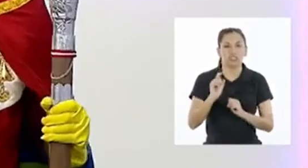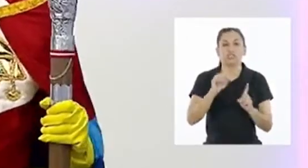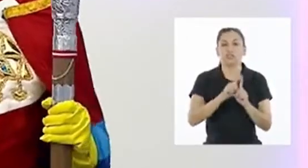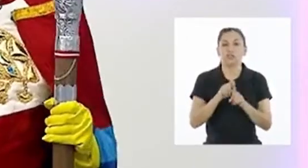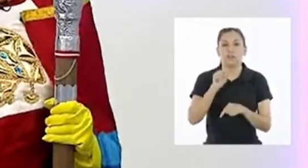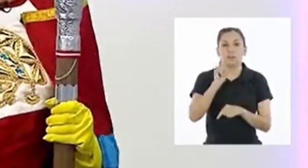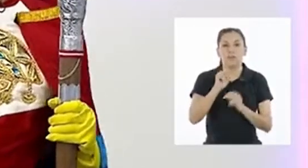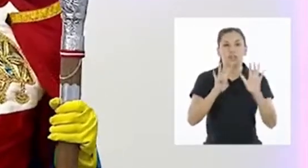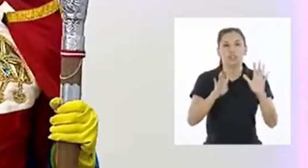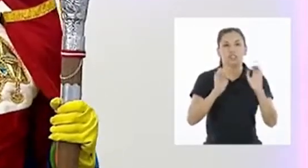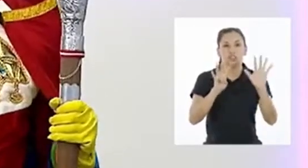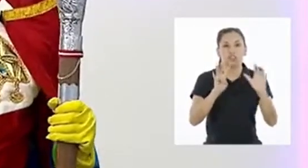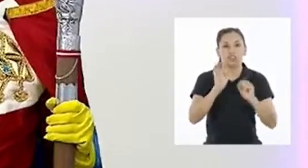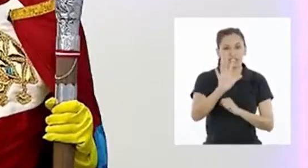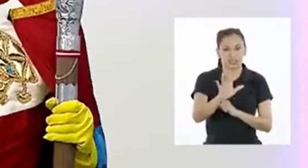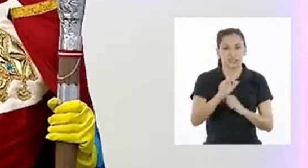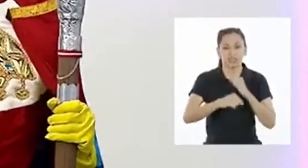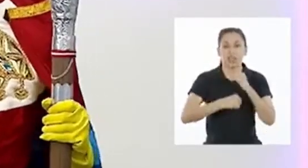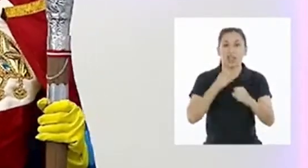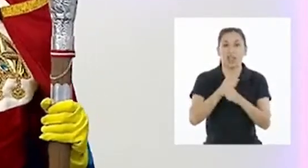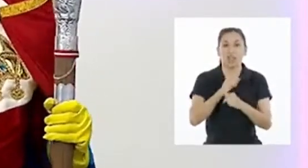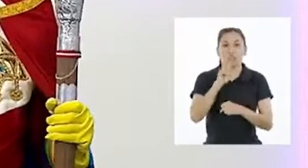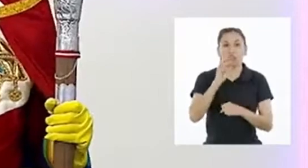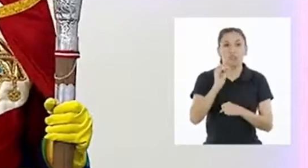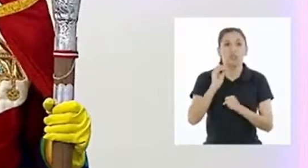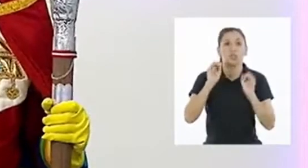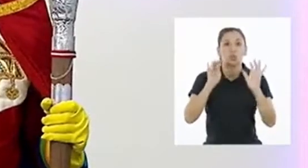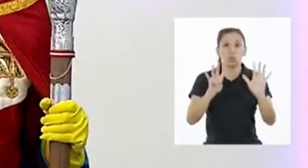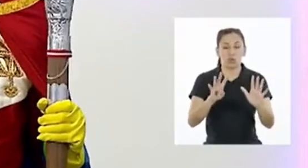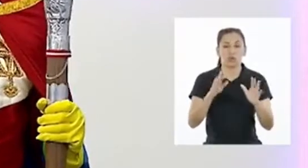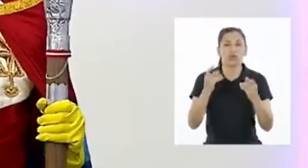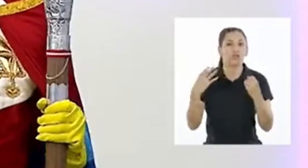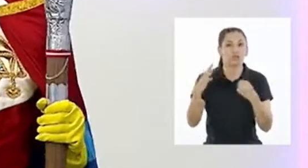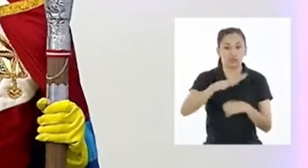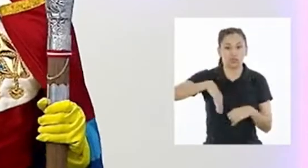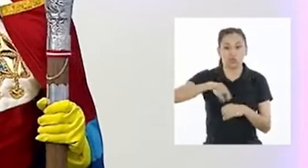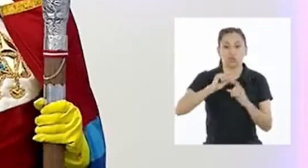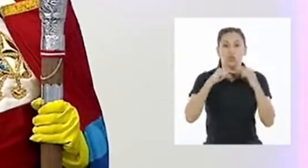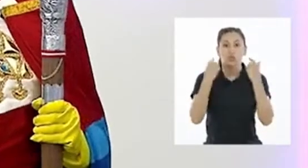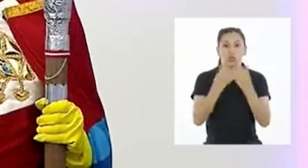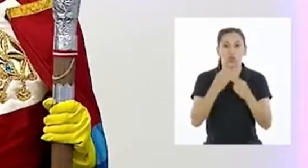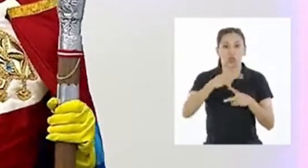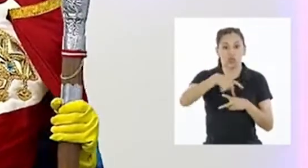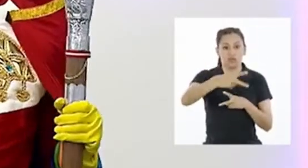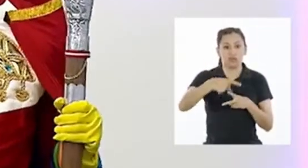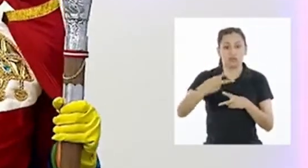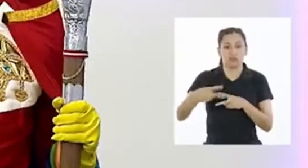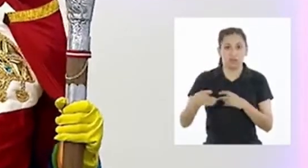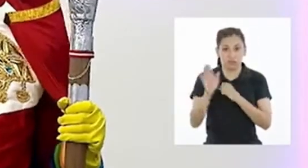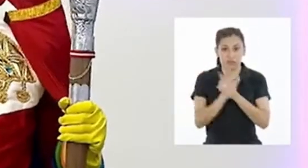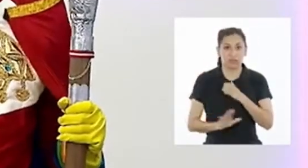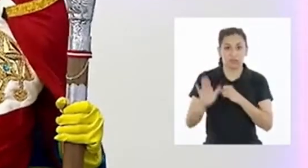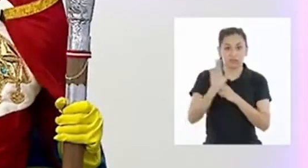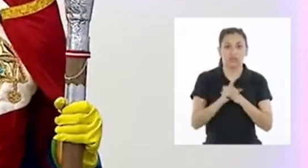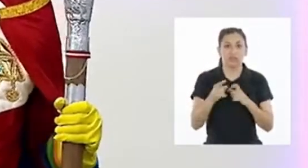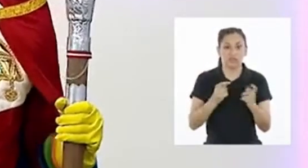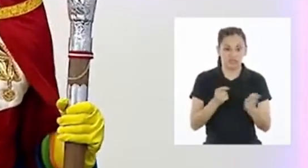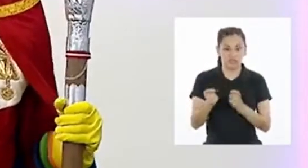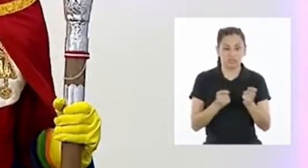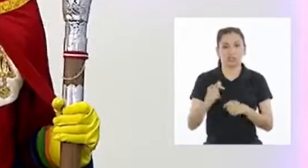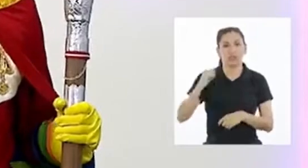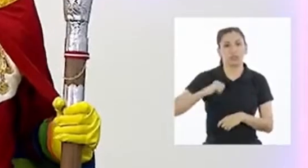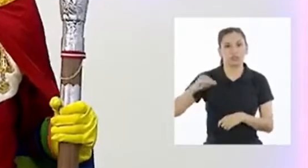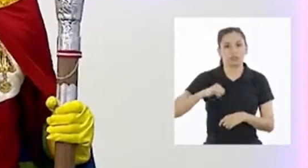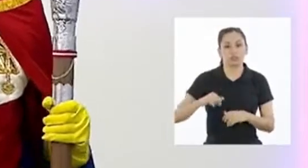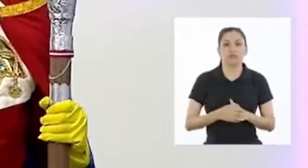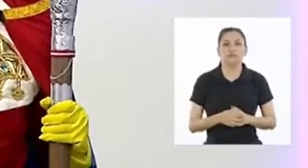y 1995. Desde el año 2009, la conformación de juntas vecinales de seguridad ciudadana queda en la gestión